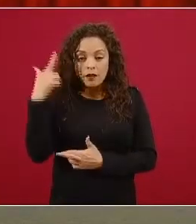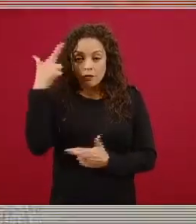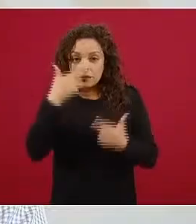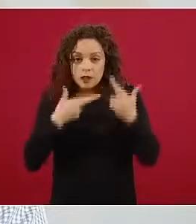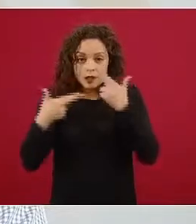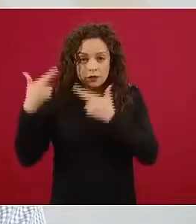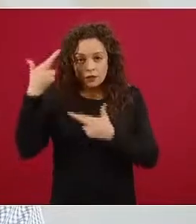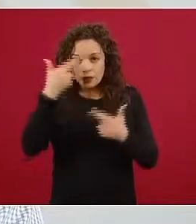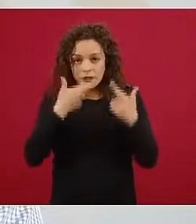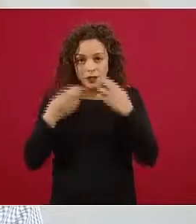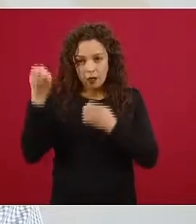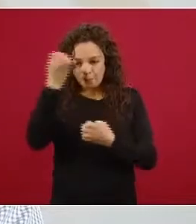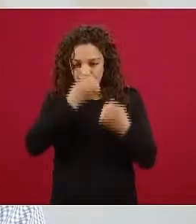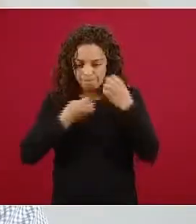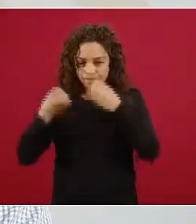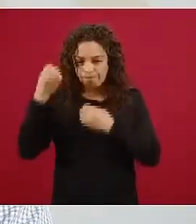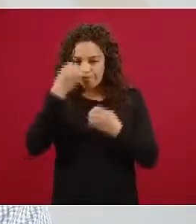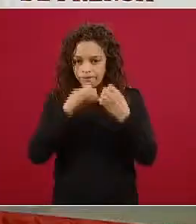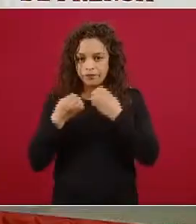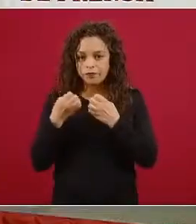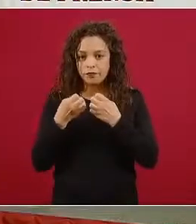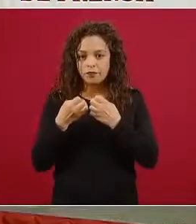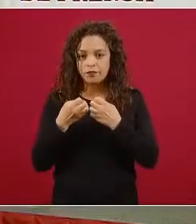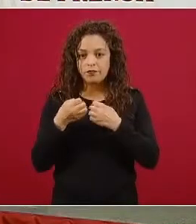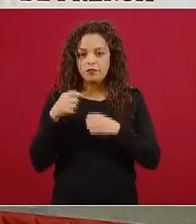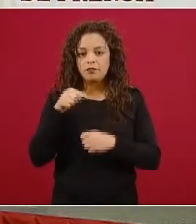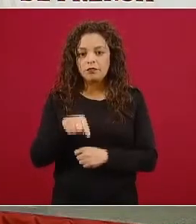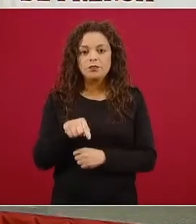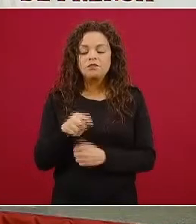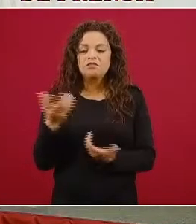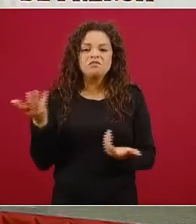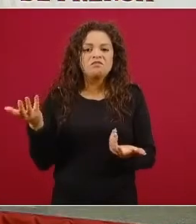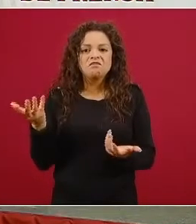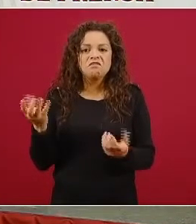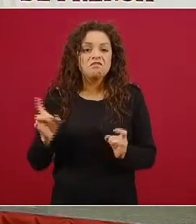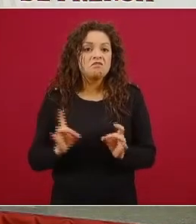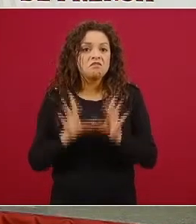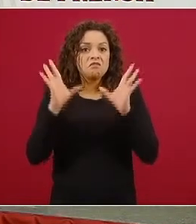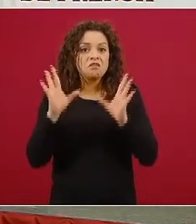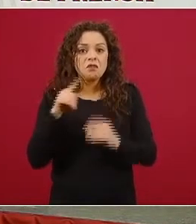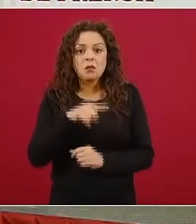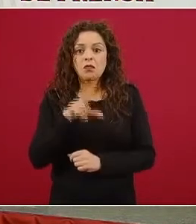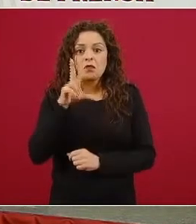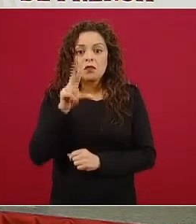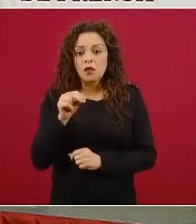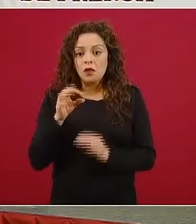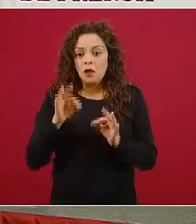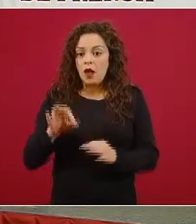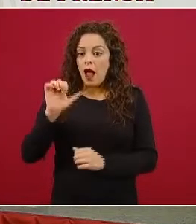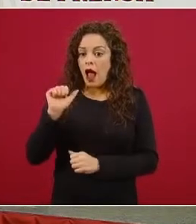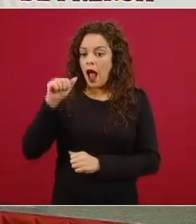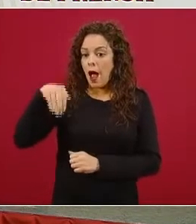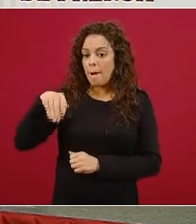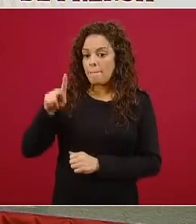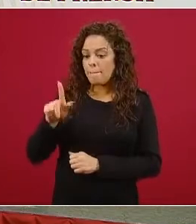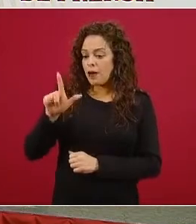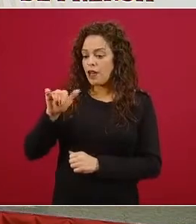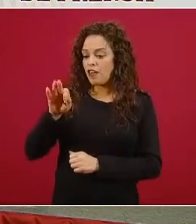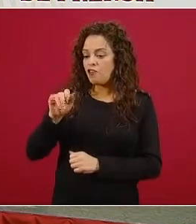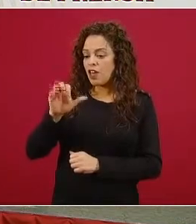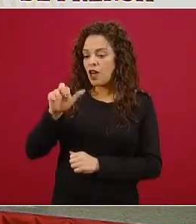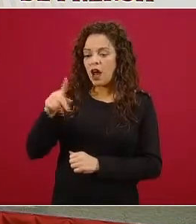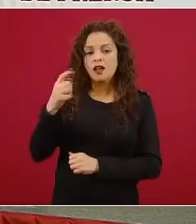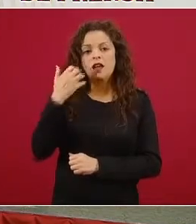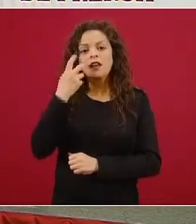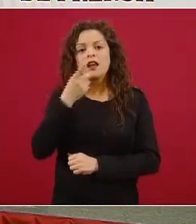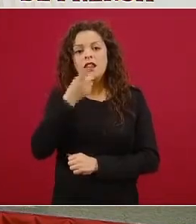de análisis de la misma, la muestra por alguna razón no amplifique. Y cuando se habla de no amplificar, quiere decir que ni siquiera